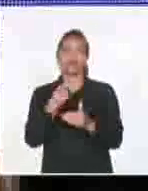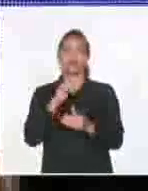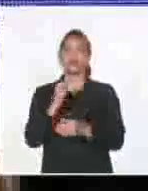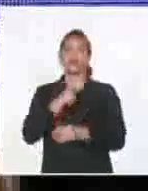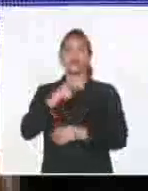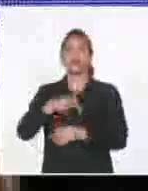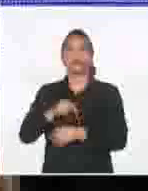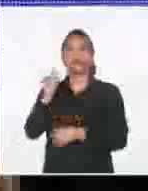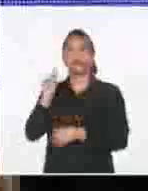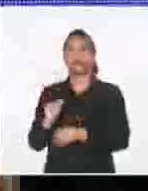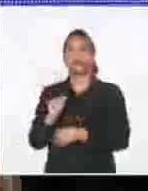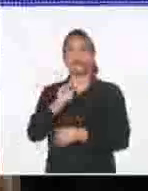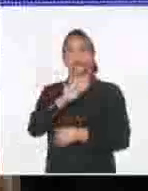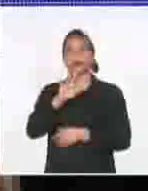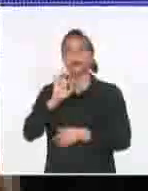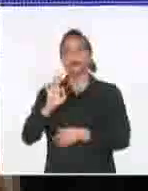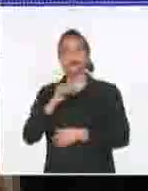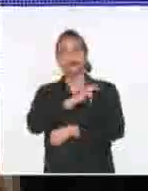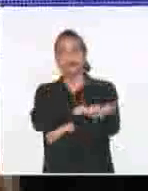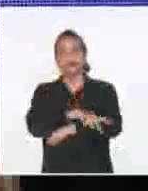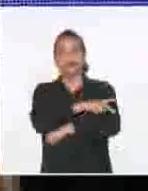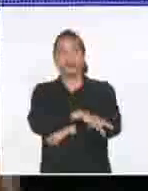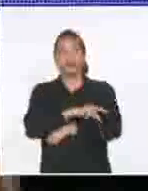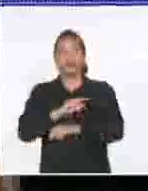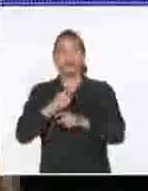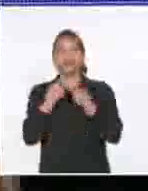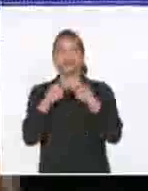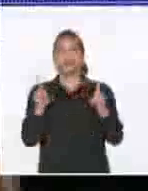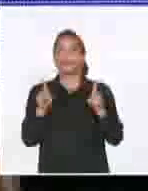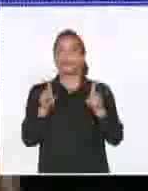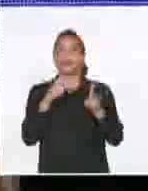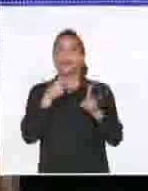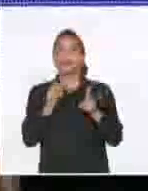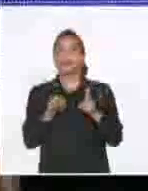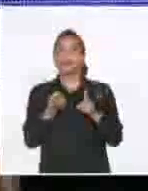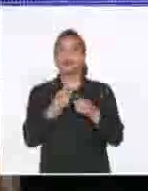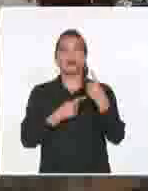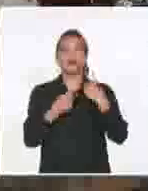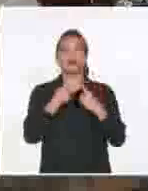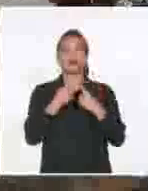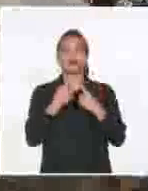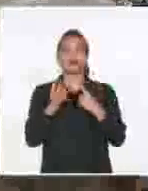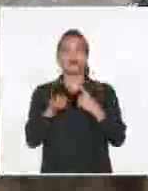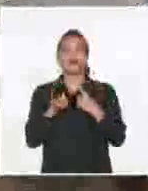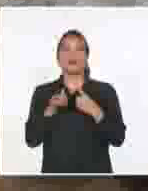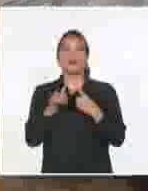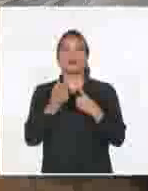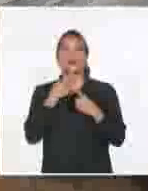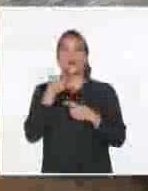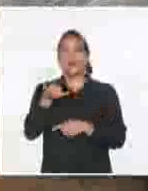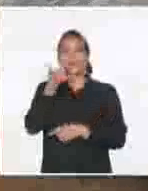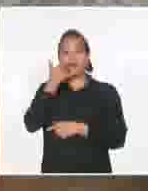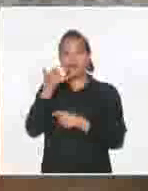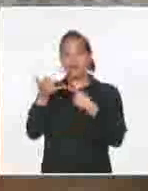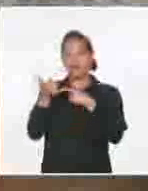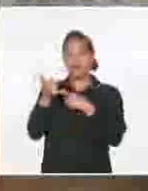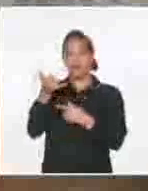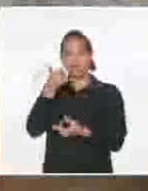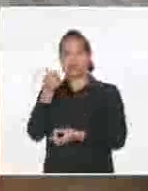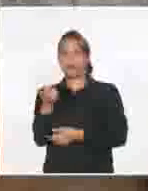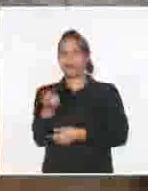de 48 países, casi todos los industrializados y algunos otros, con su móvil en la mano,